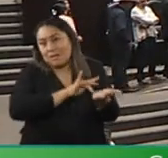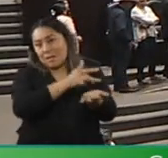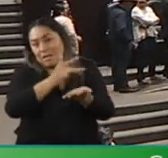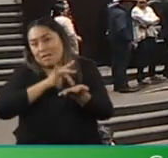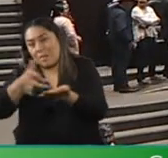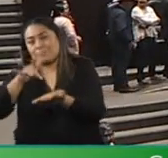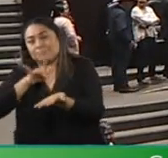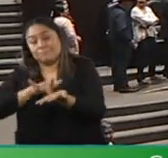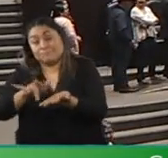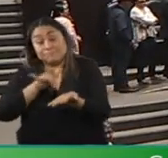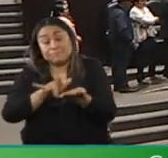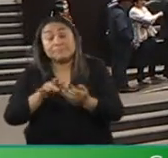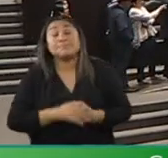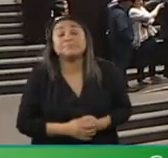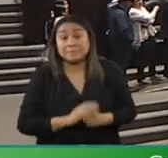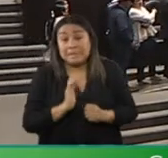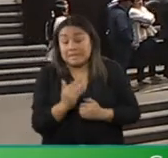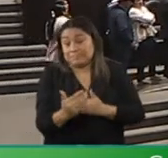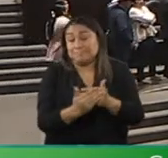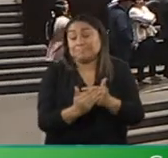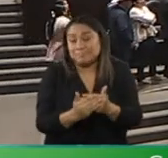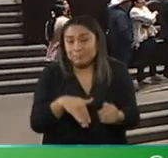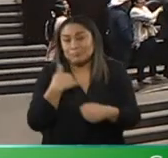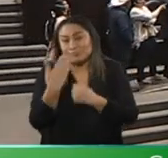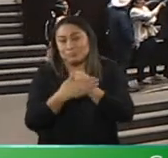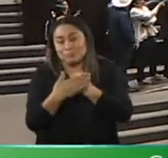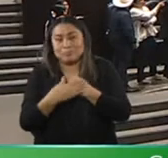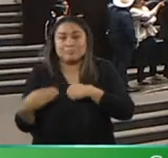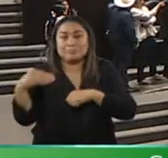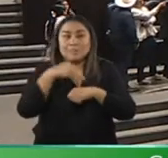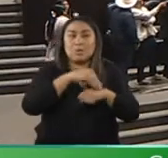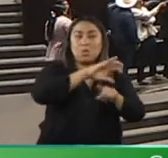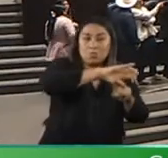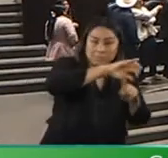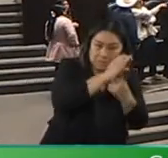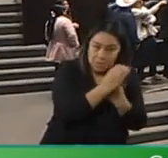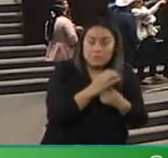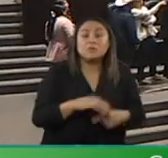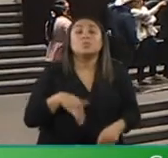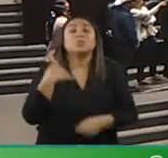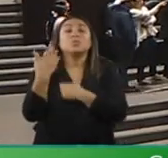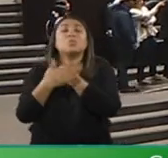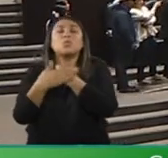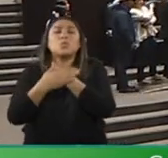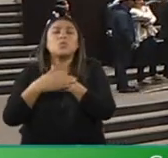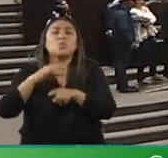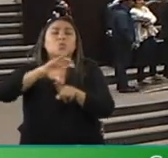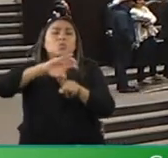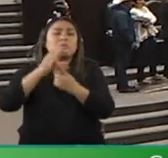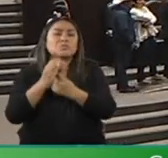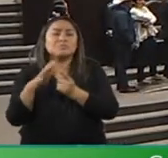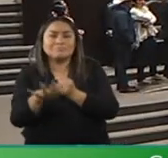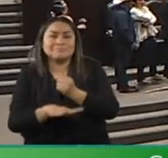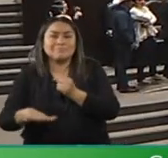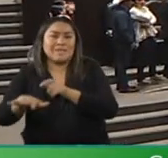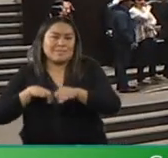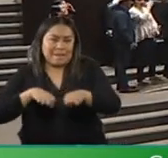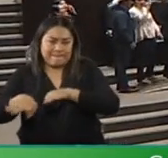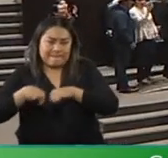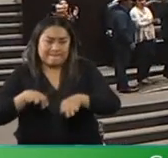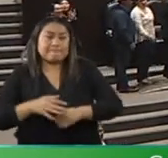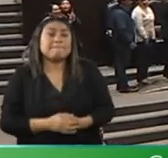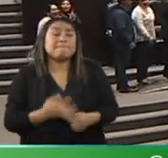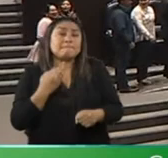Ya estamos pronto de instalar comisiones, se va a instalar la Comisión de Trabajo y viendo que hay